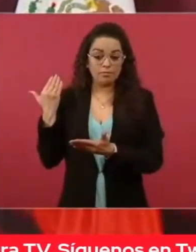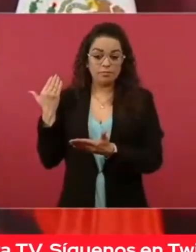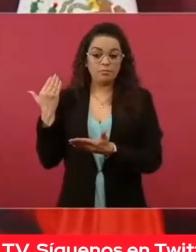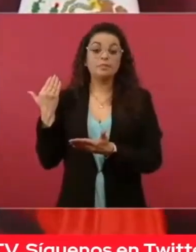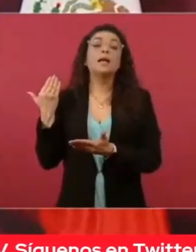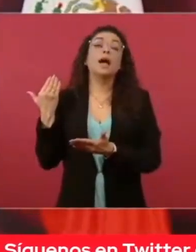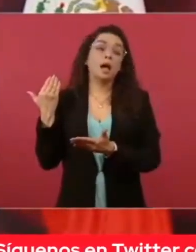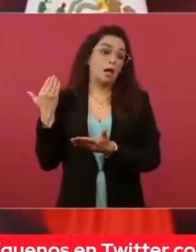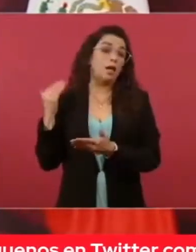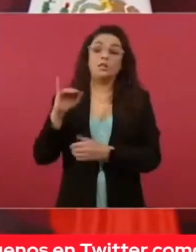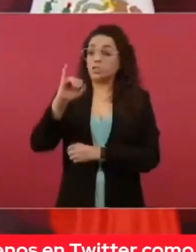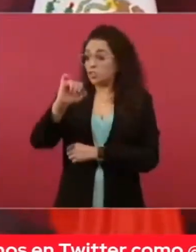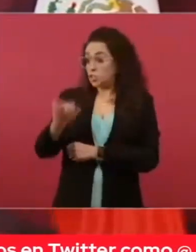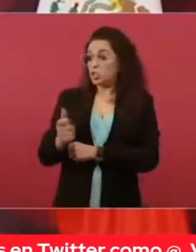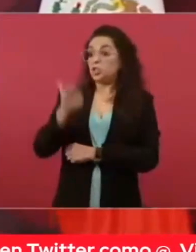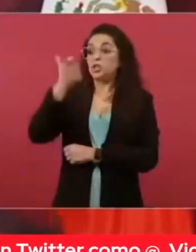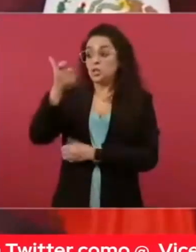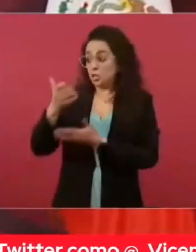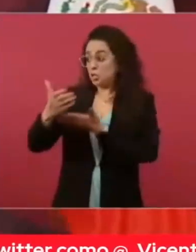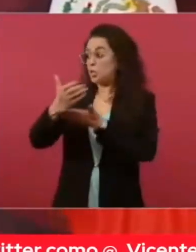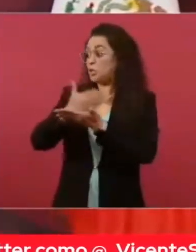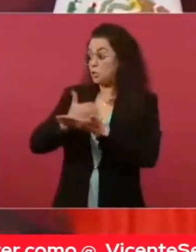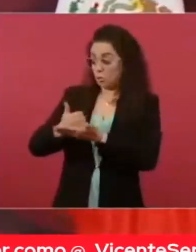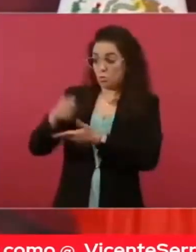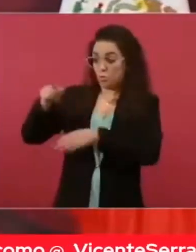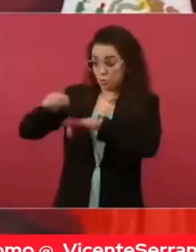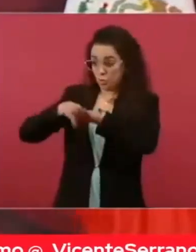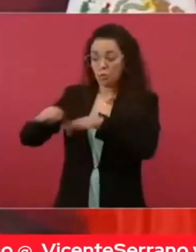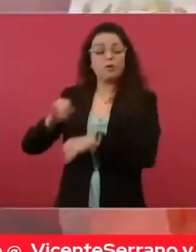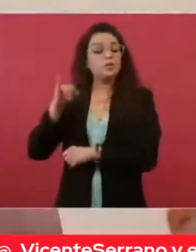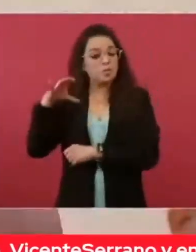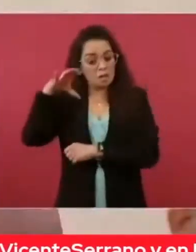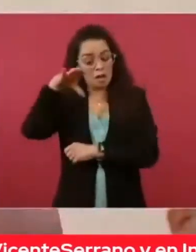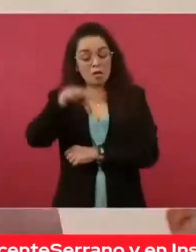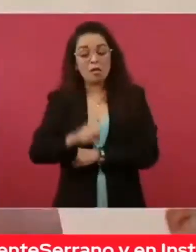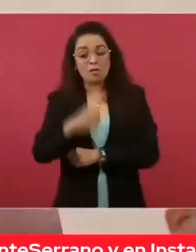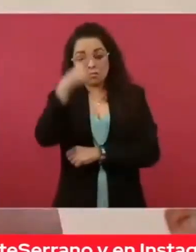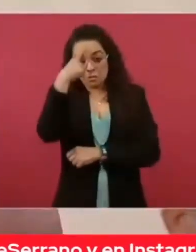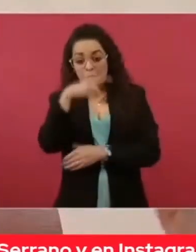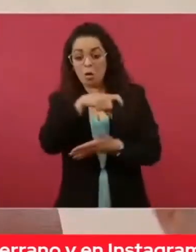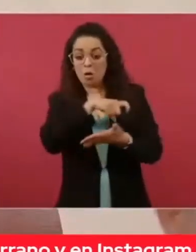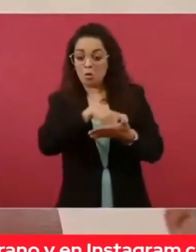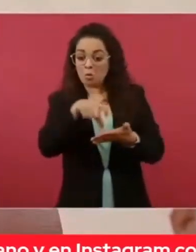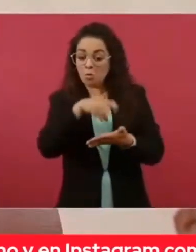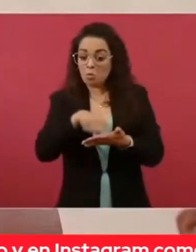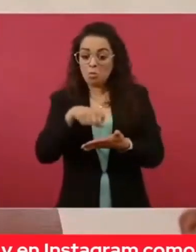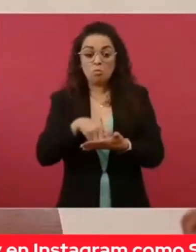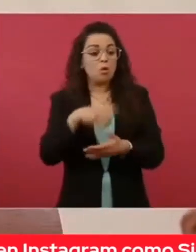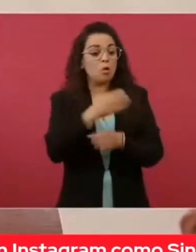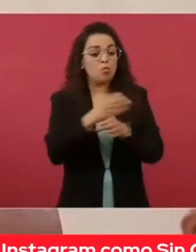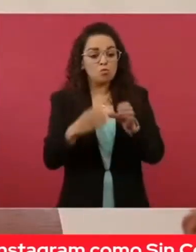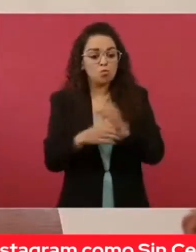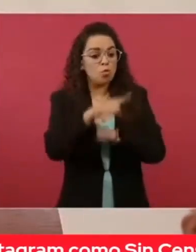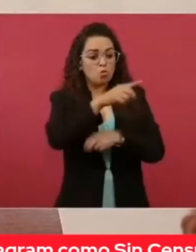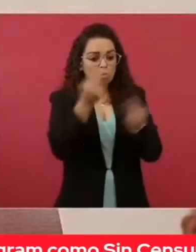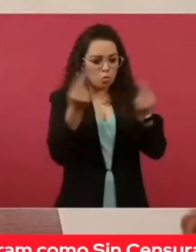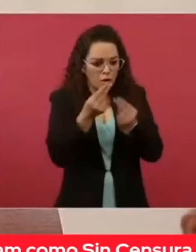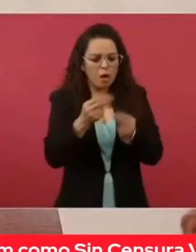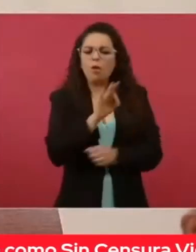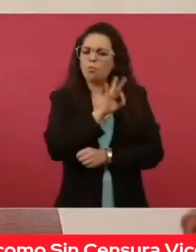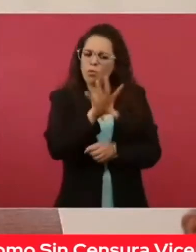alcanzaba el salario mínimo, ¿no?, para todas las necesidades